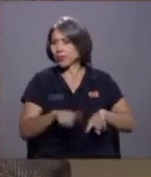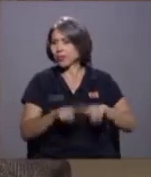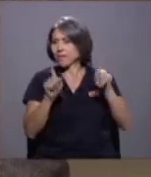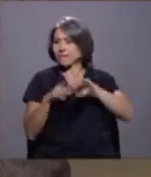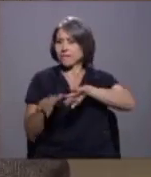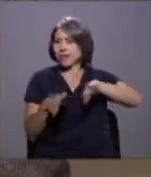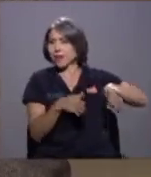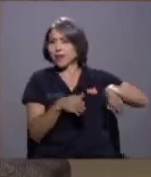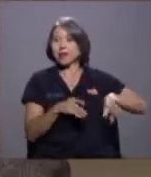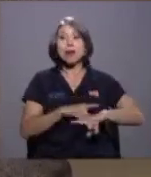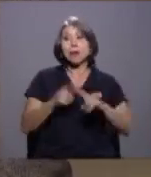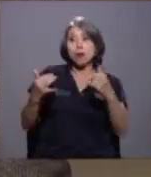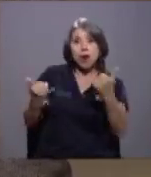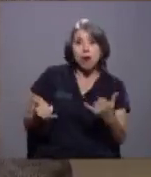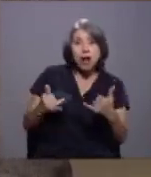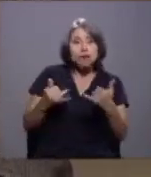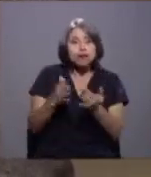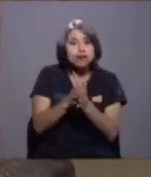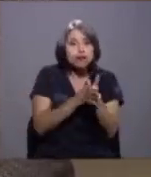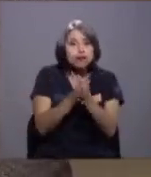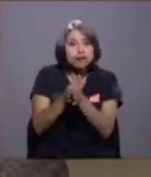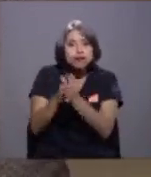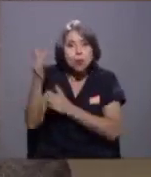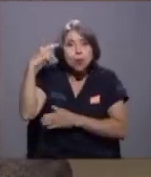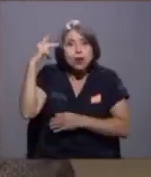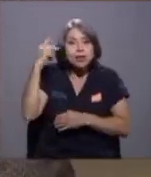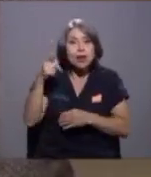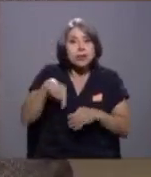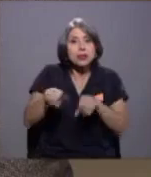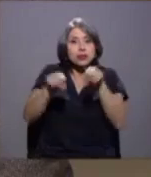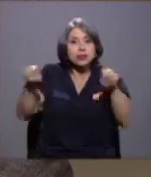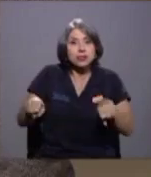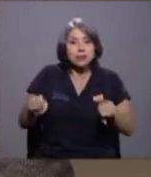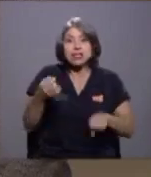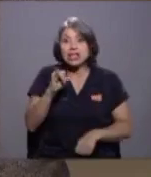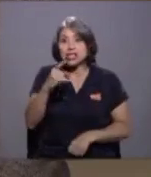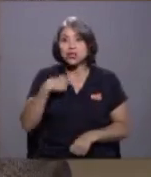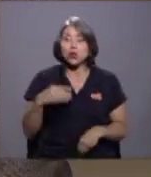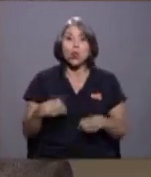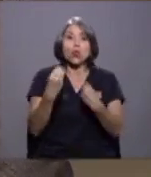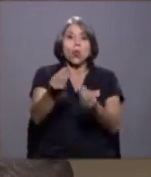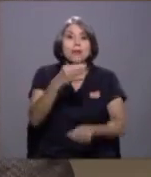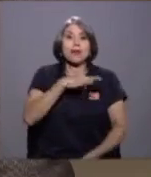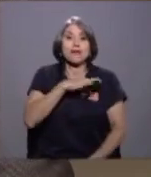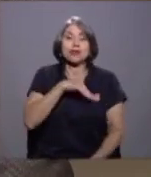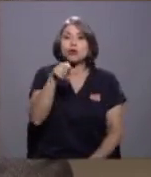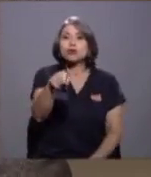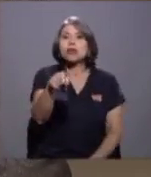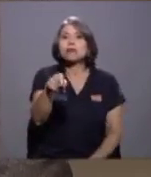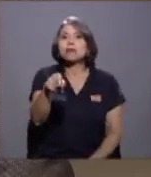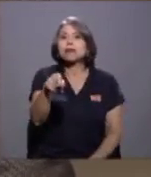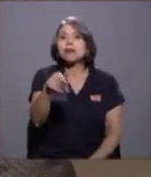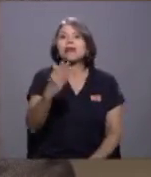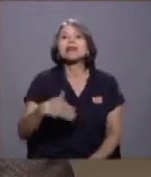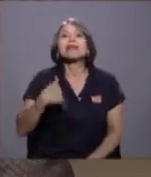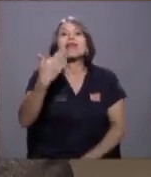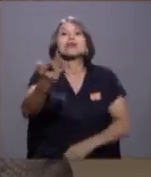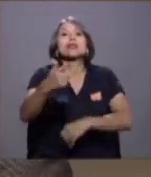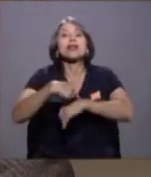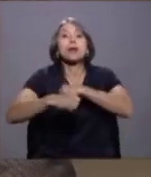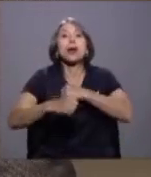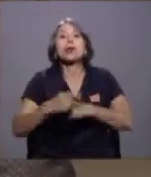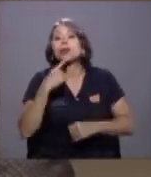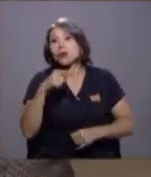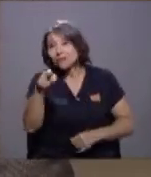Lucra políticamente de estos sistemas, porque si yo le otorgo a usted un beneficio, yo después lo llamo a usted en la campaña y le digo, acuérdese, como yo le ayudé,